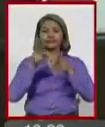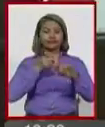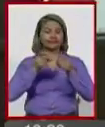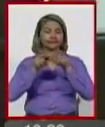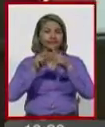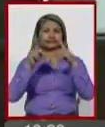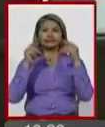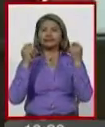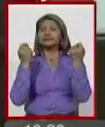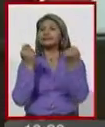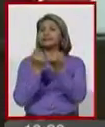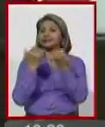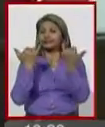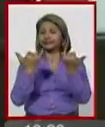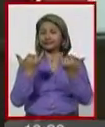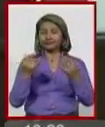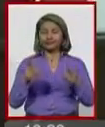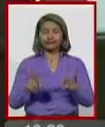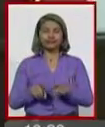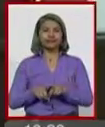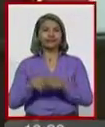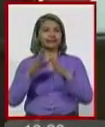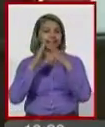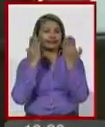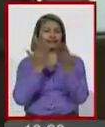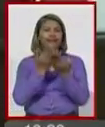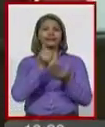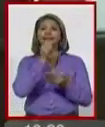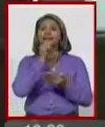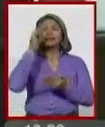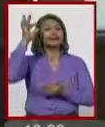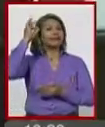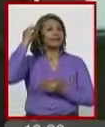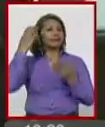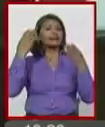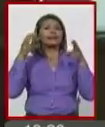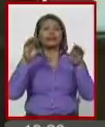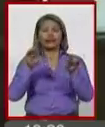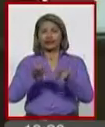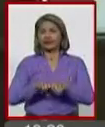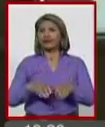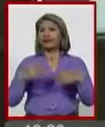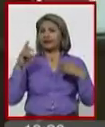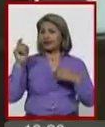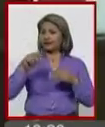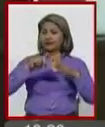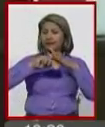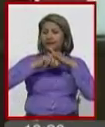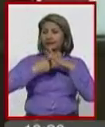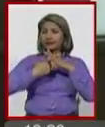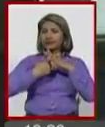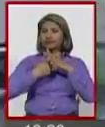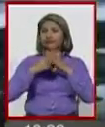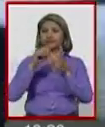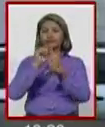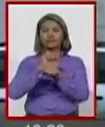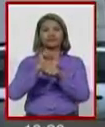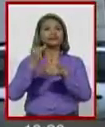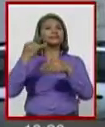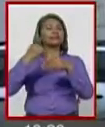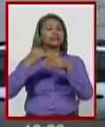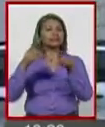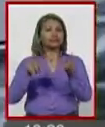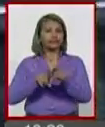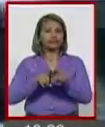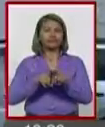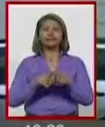Departamental. En ese sentido, hoy prácticamente los colegios particulares, fiscales y de convenio deben iniciar las labores de